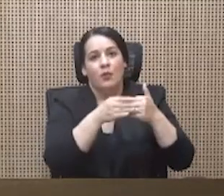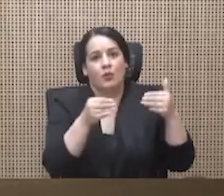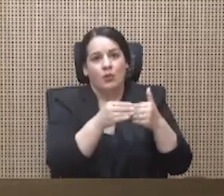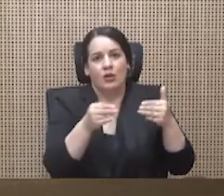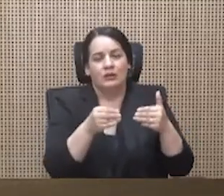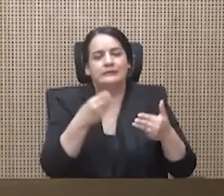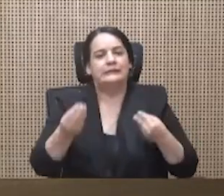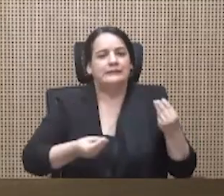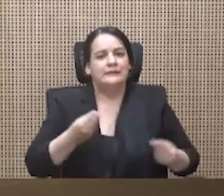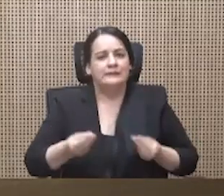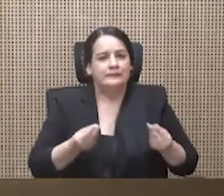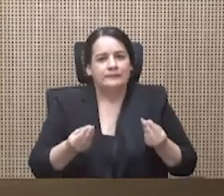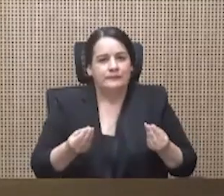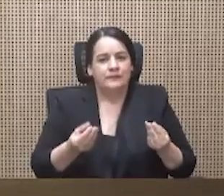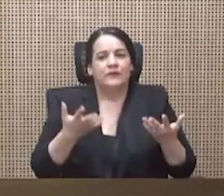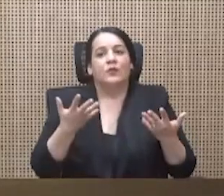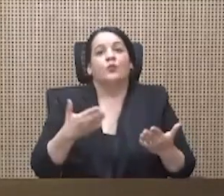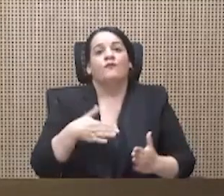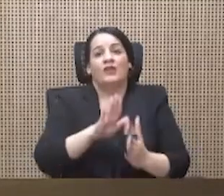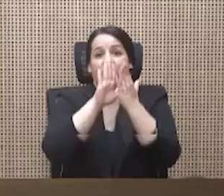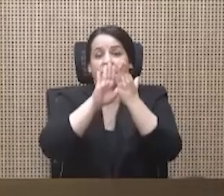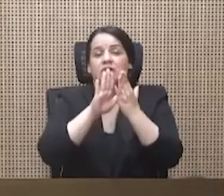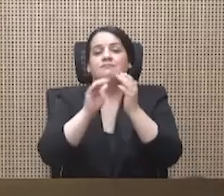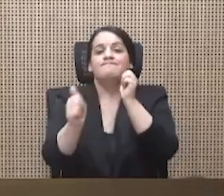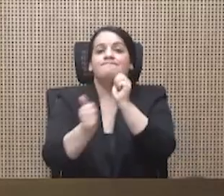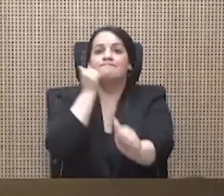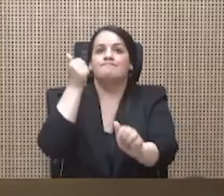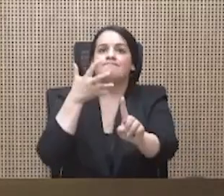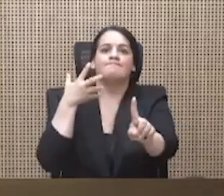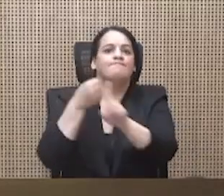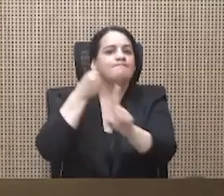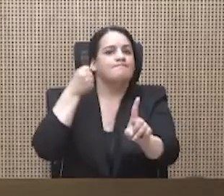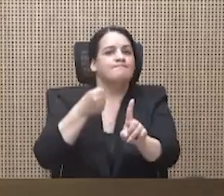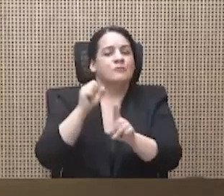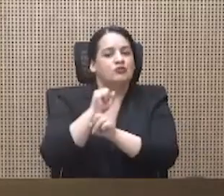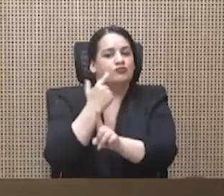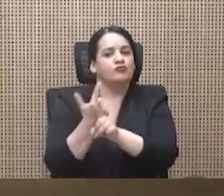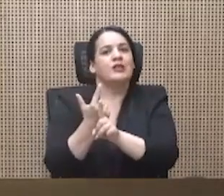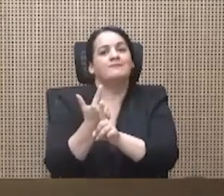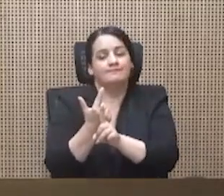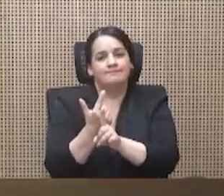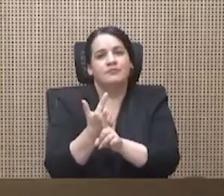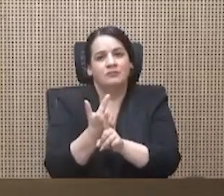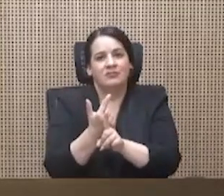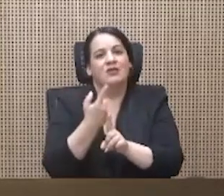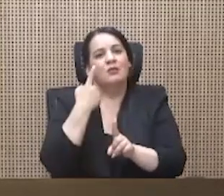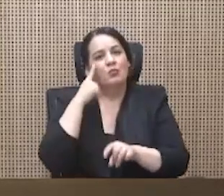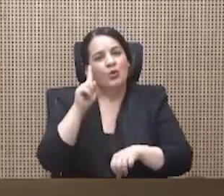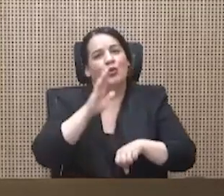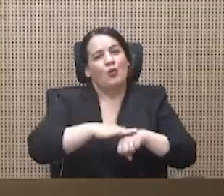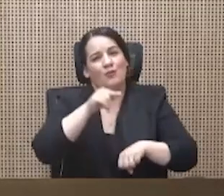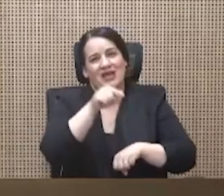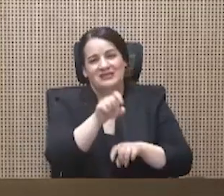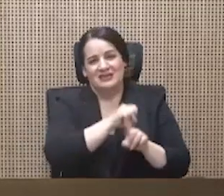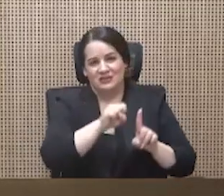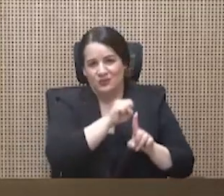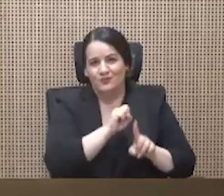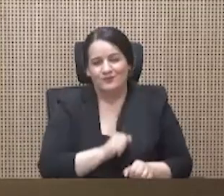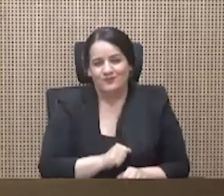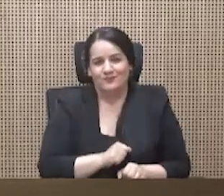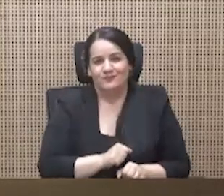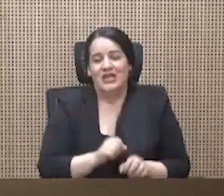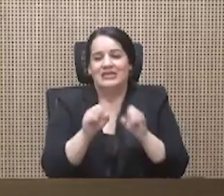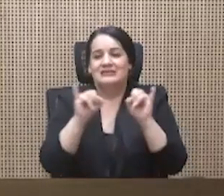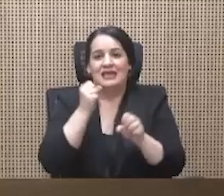estamos frente al mayor impacto social derivado de este fenómeno. Y sin empleo, el riesgo de caer